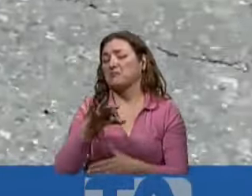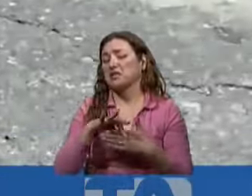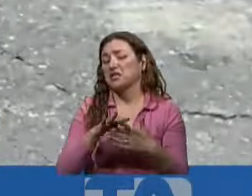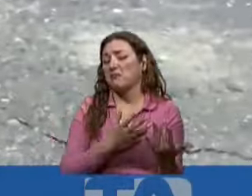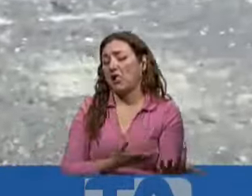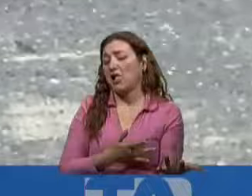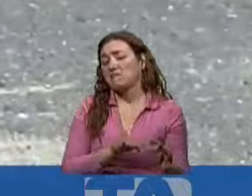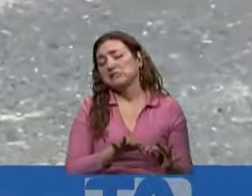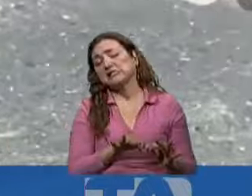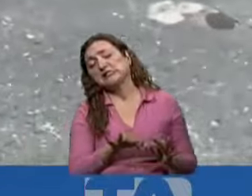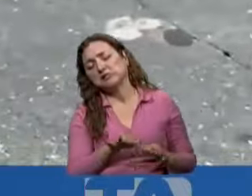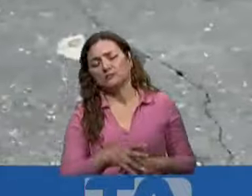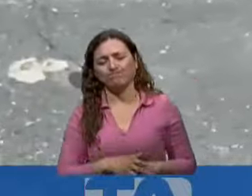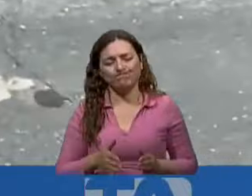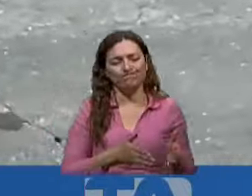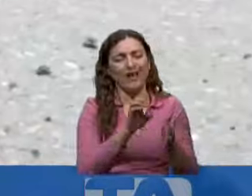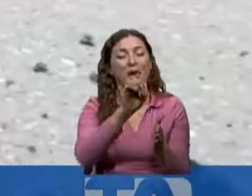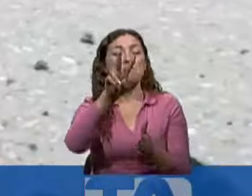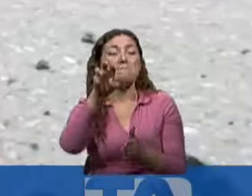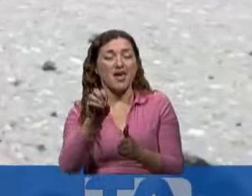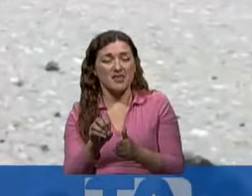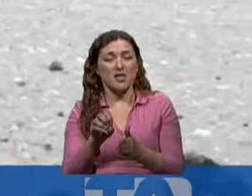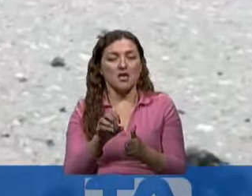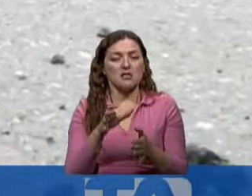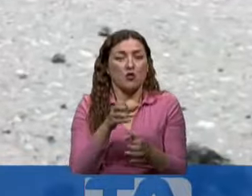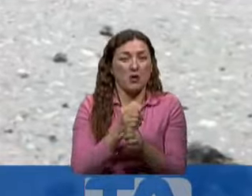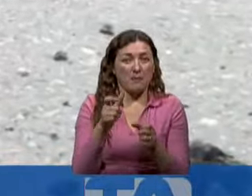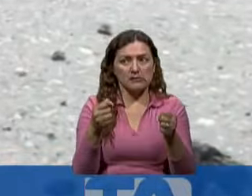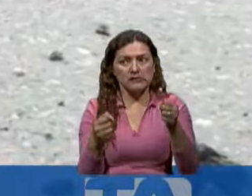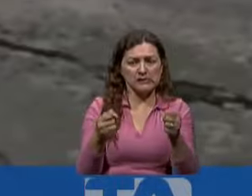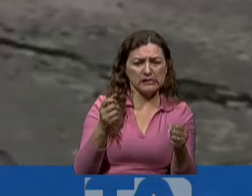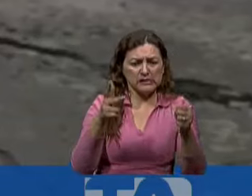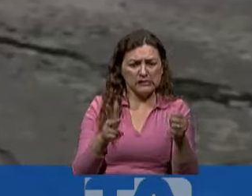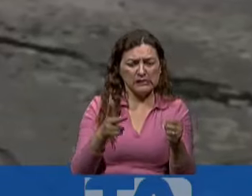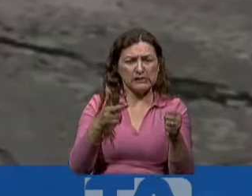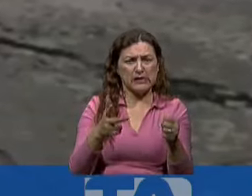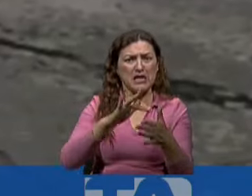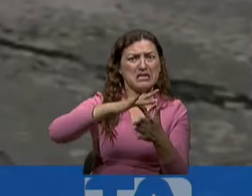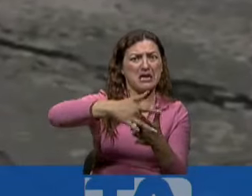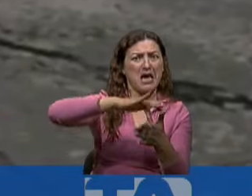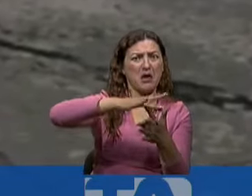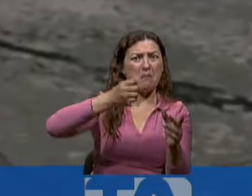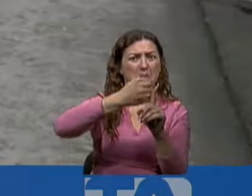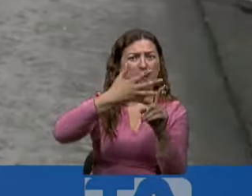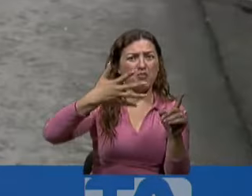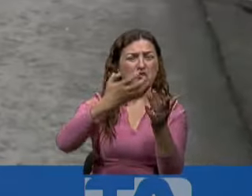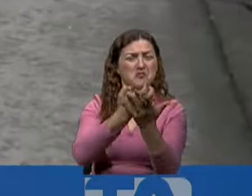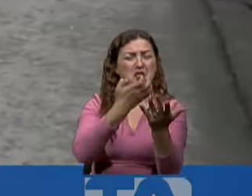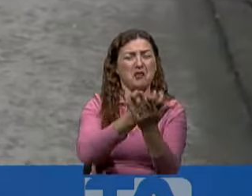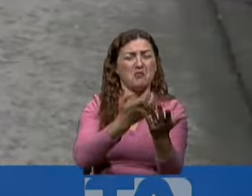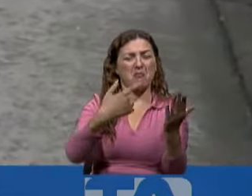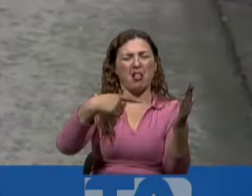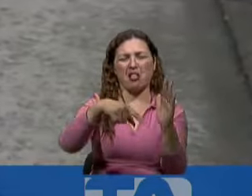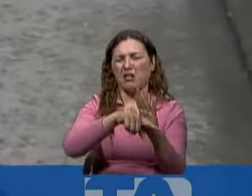de la carretera E20 no solo afecta a la seguridad de los conductores, sino que también tiene un impacto negativo en la economía